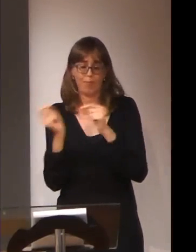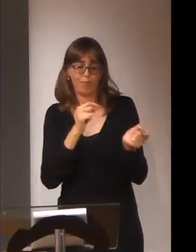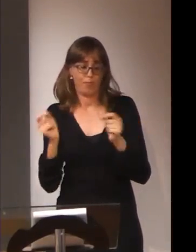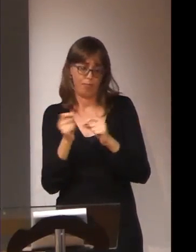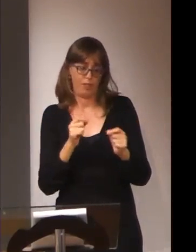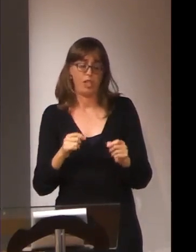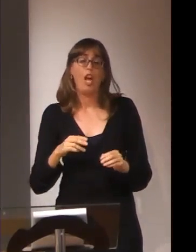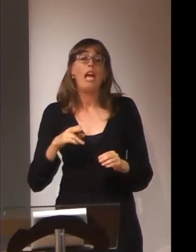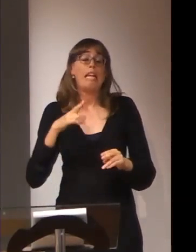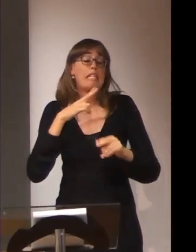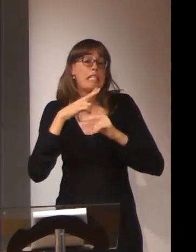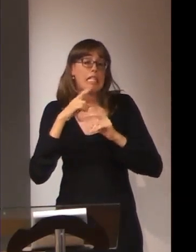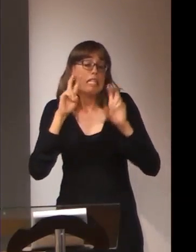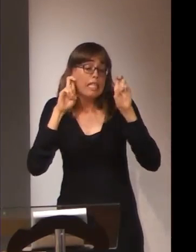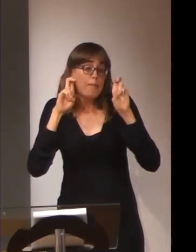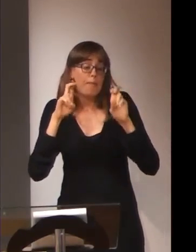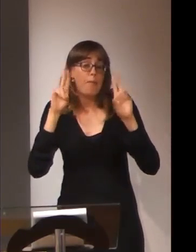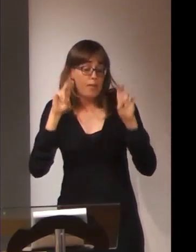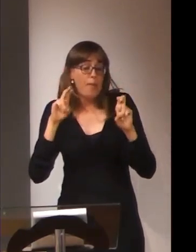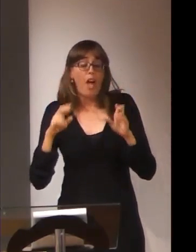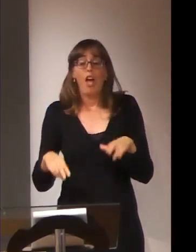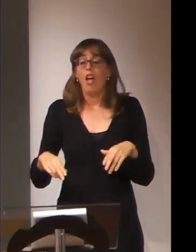pues comenzaron a debatir entre ellos